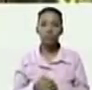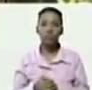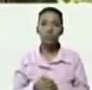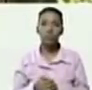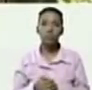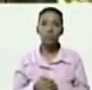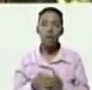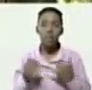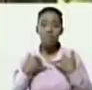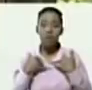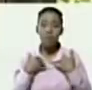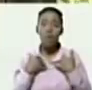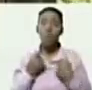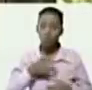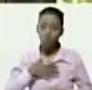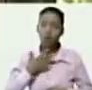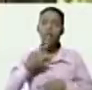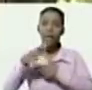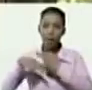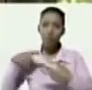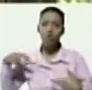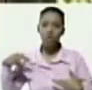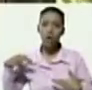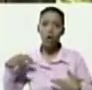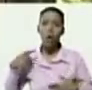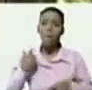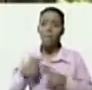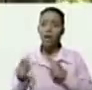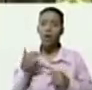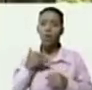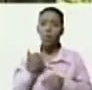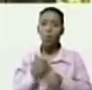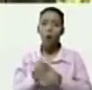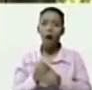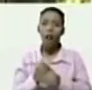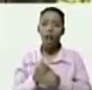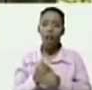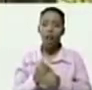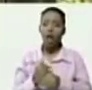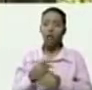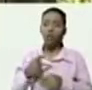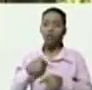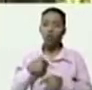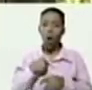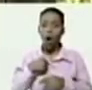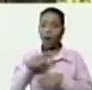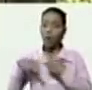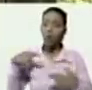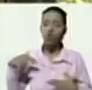Se puede ser revolucionario no estorbando, decía el gran Fidel, o dice Fidel, mejor dicho.